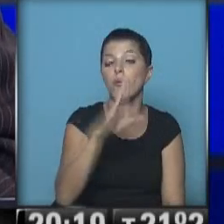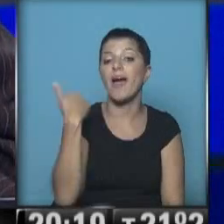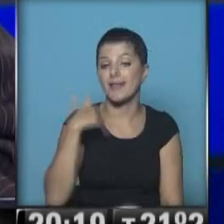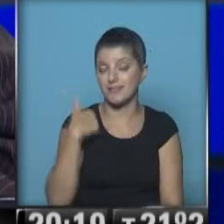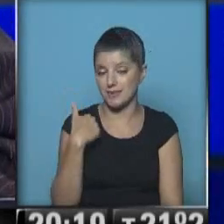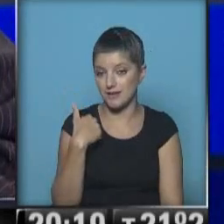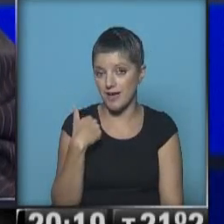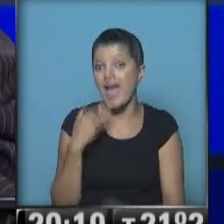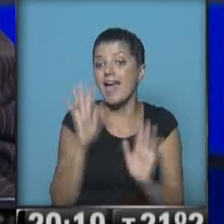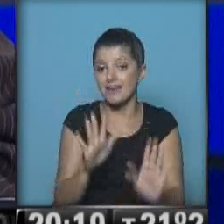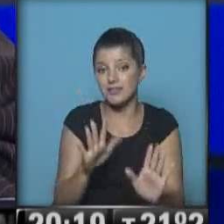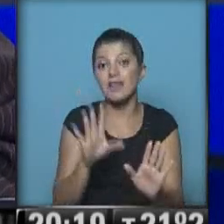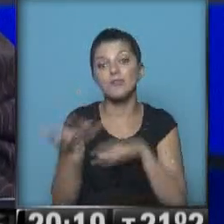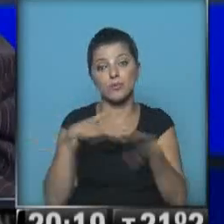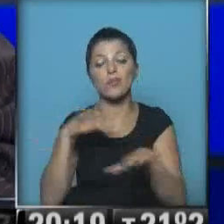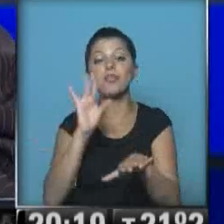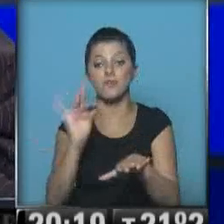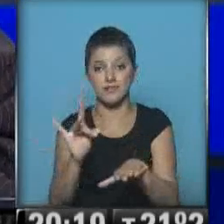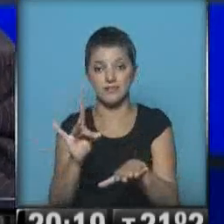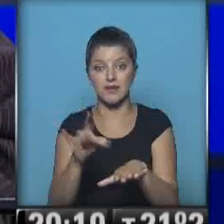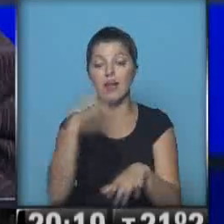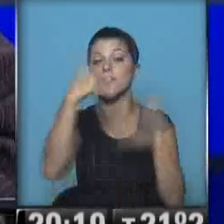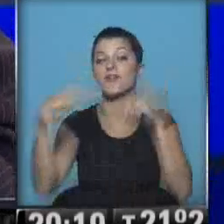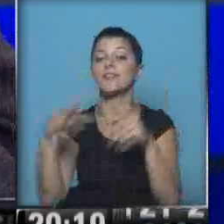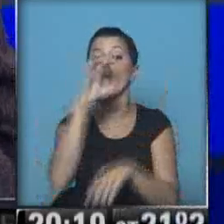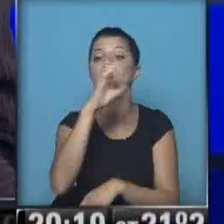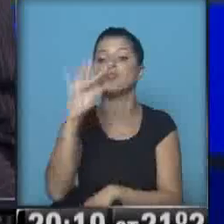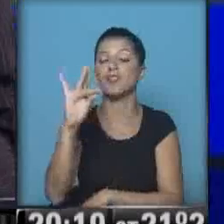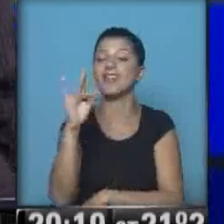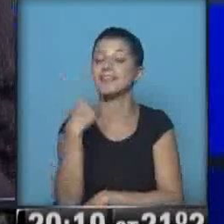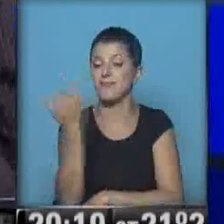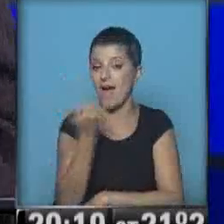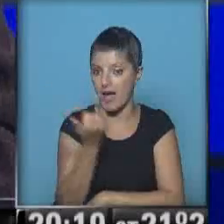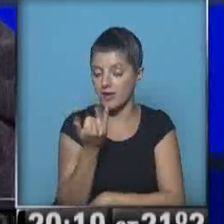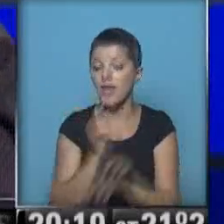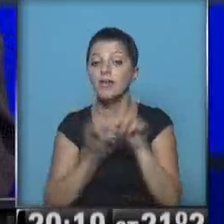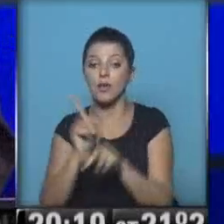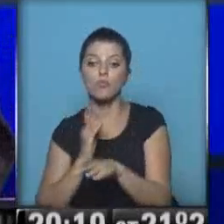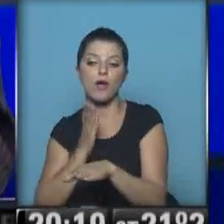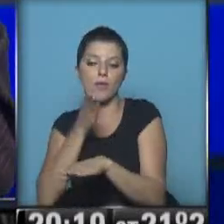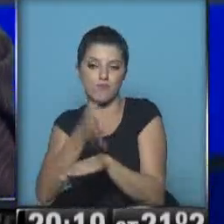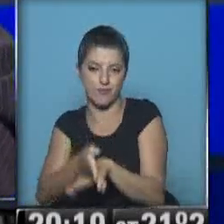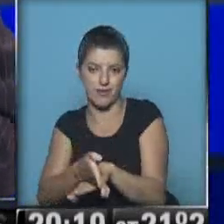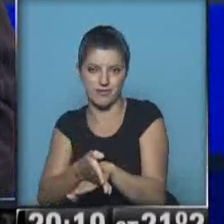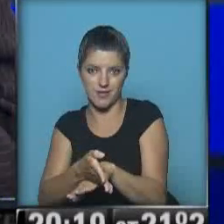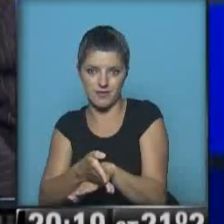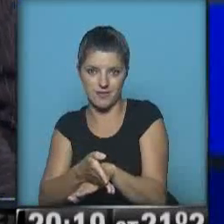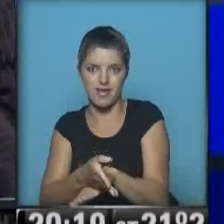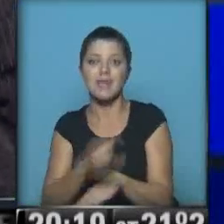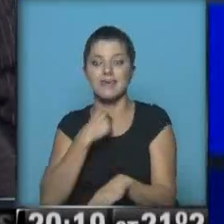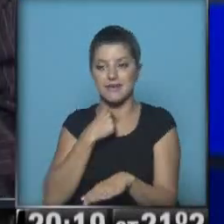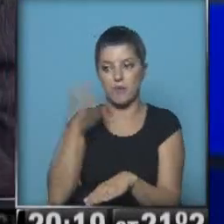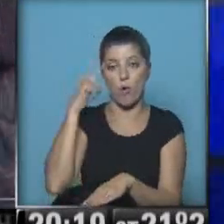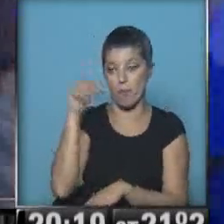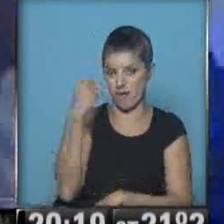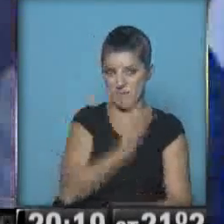está la difícil situación que tienen las distintas comisiones directivas y algunos que ingresan como d'onofrio y quieren pacificar